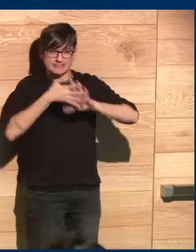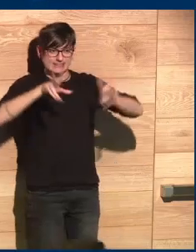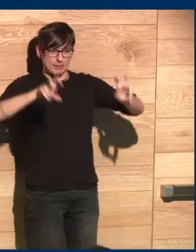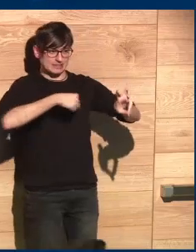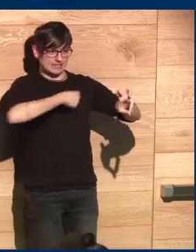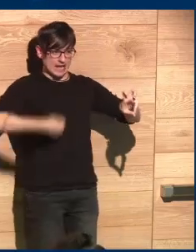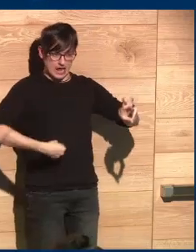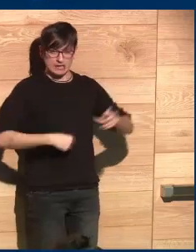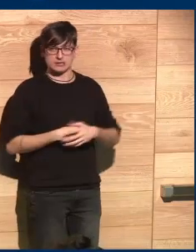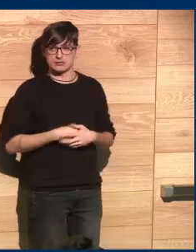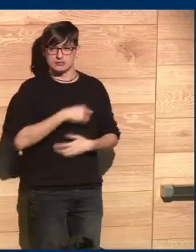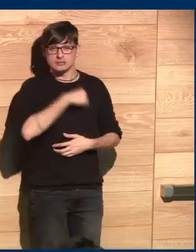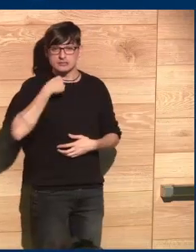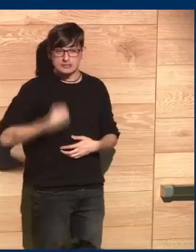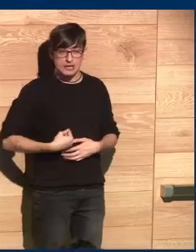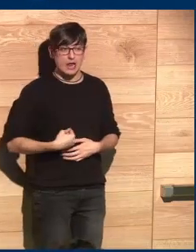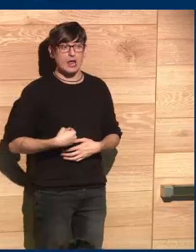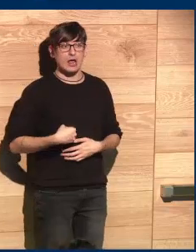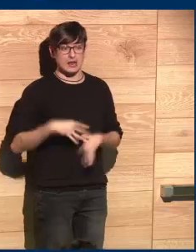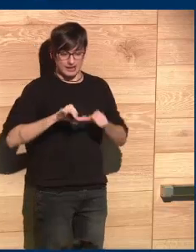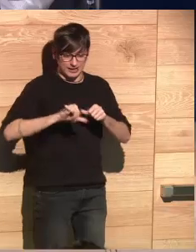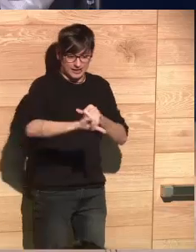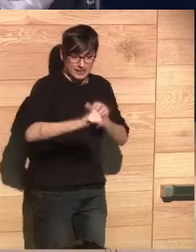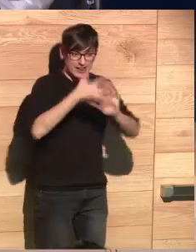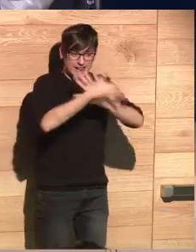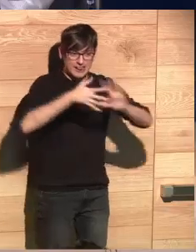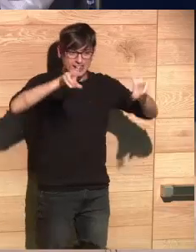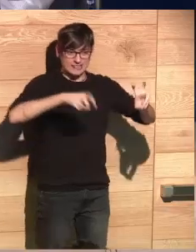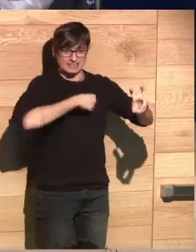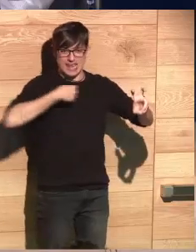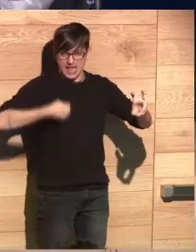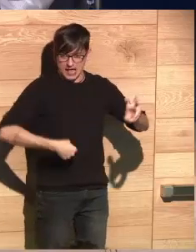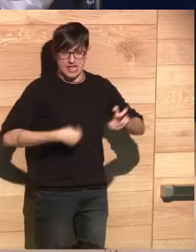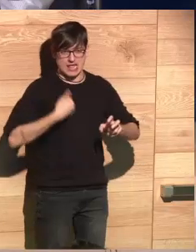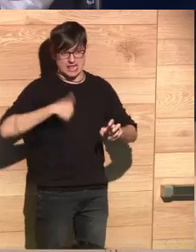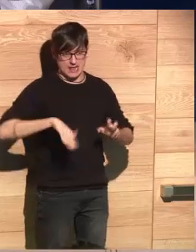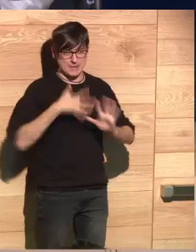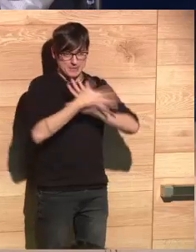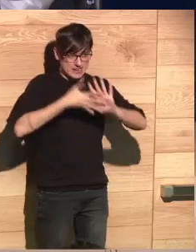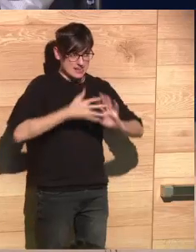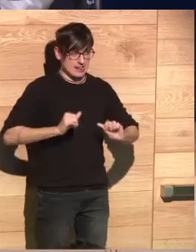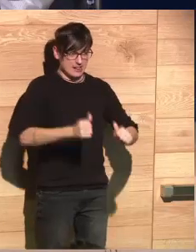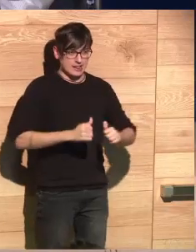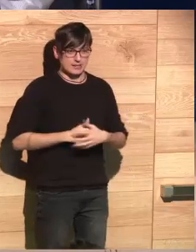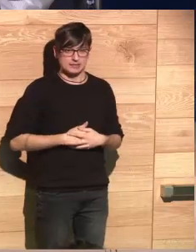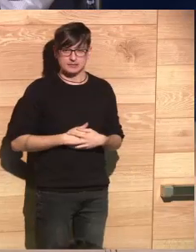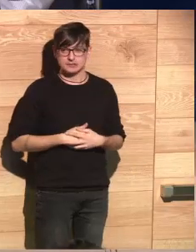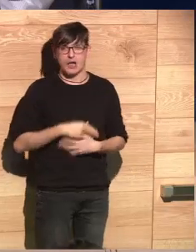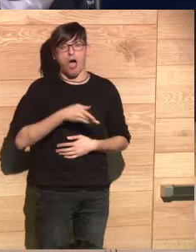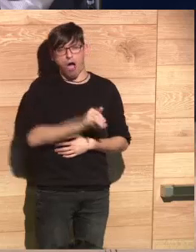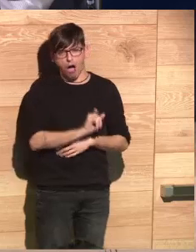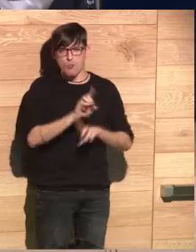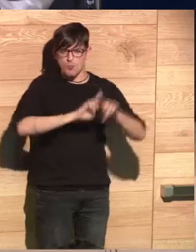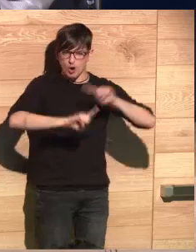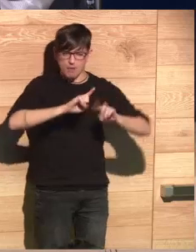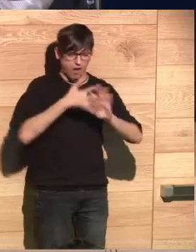de China. Sí. Y no es por hacer... A partir de aquí. Hemos cruzado la línea de China. Ya hemos cruzado la línea de China. Y no, hay un problema cuando